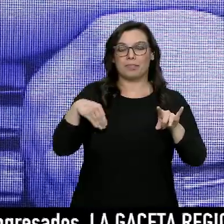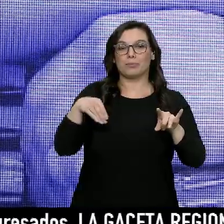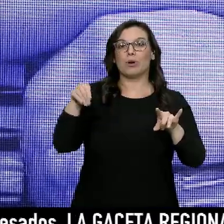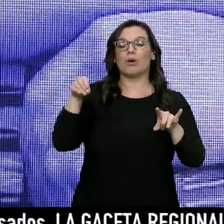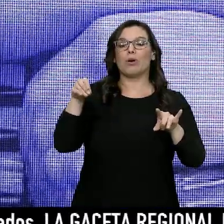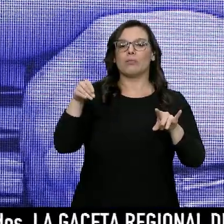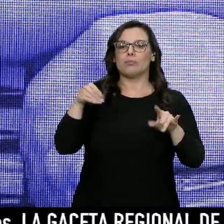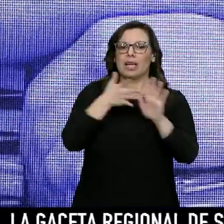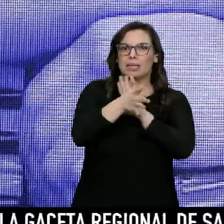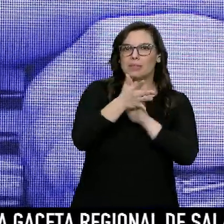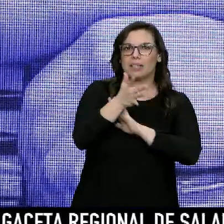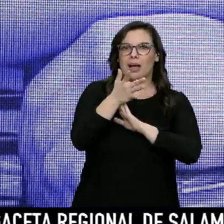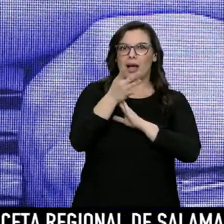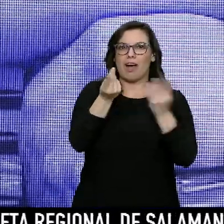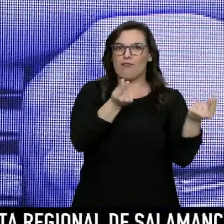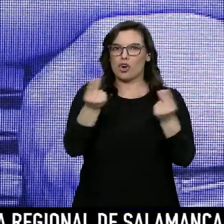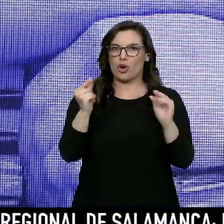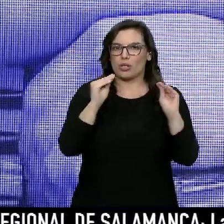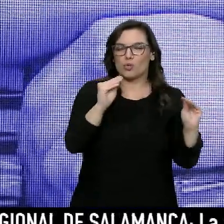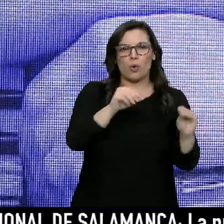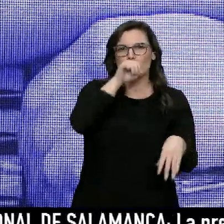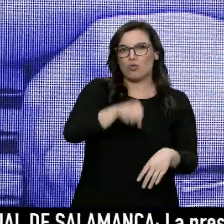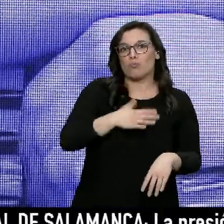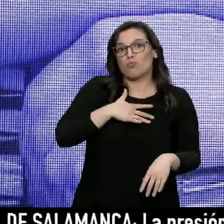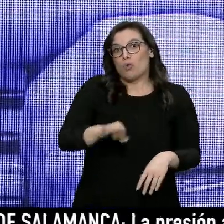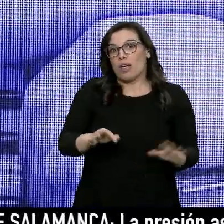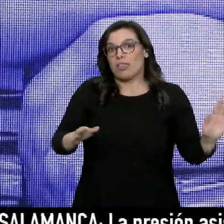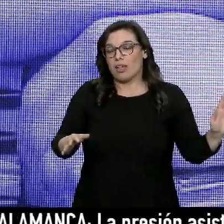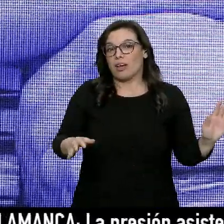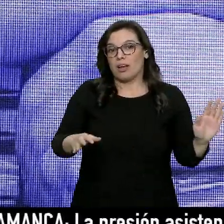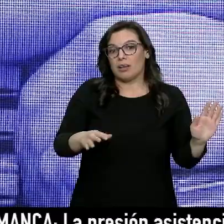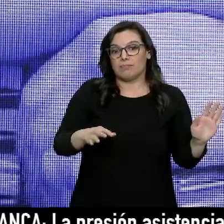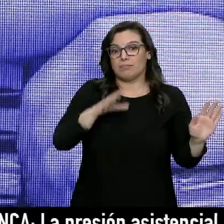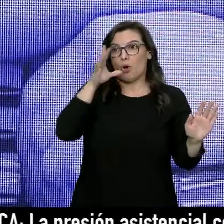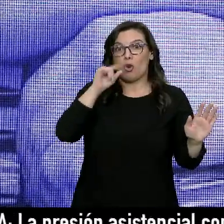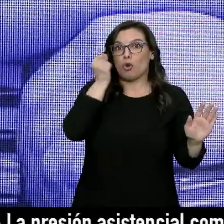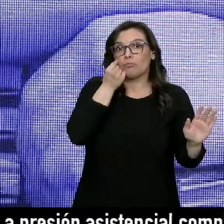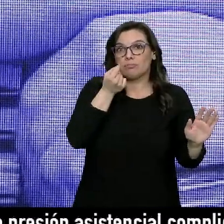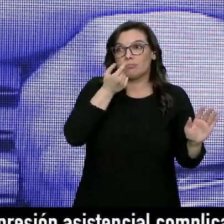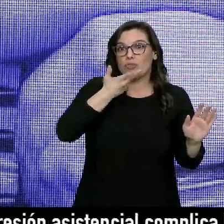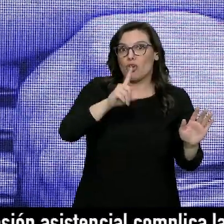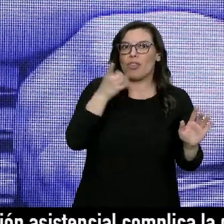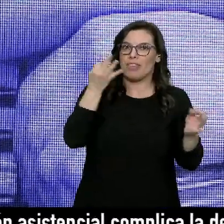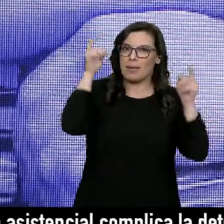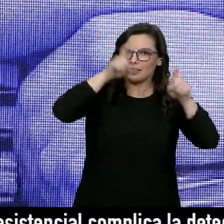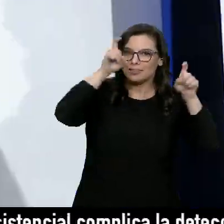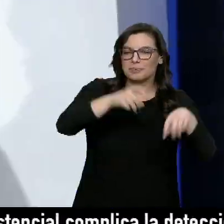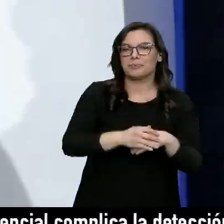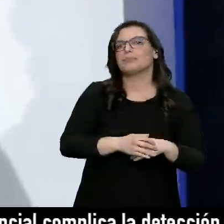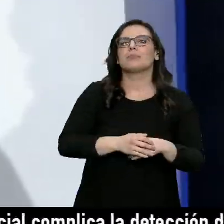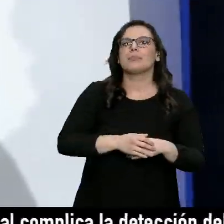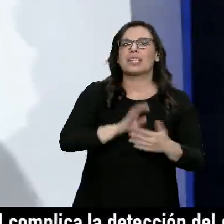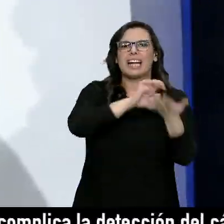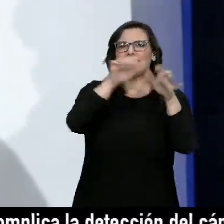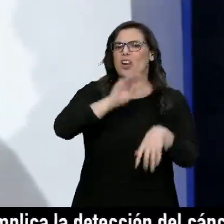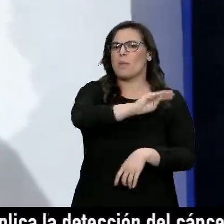su folclore les encanta, y a veces a lo mejor es por eso, ¿no? Porque no les ha llegado y hay que hacérselo llegar. En cualquier sitio de Castilla y León tú